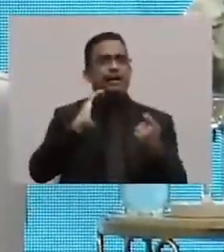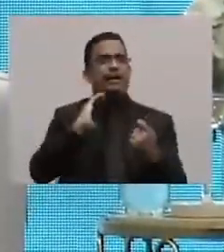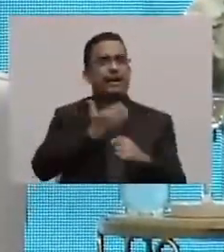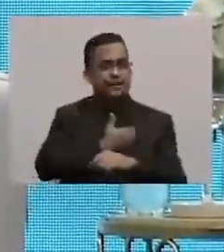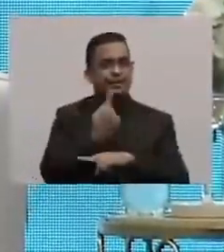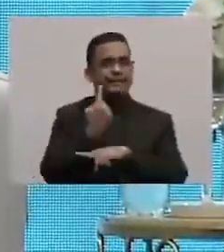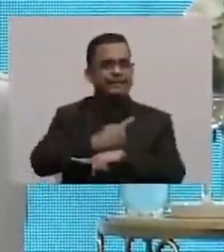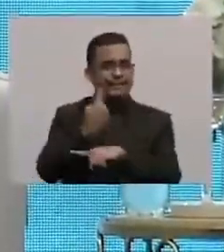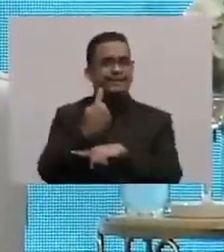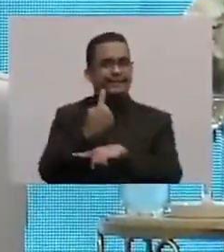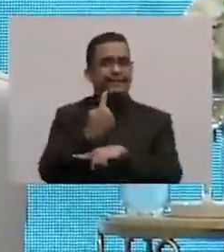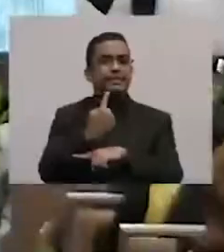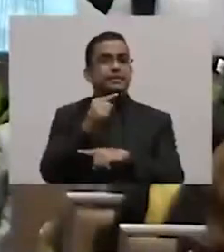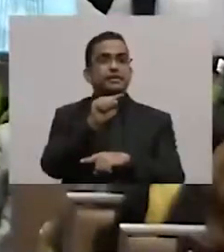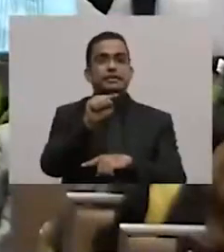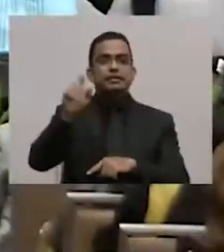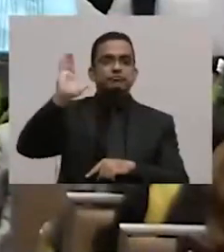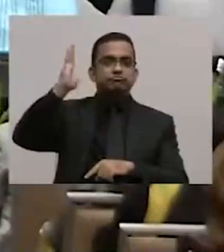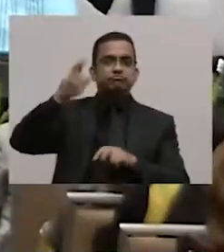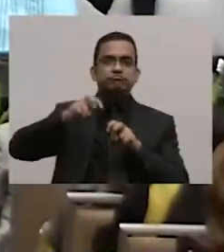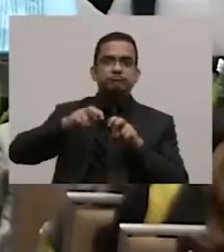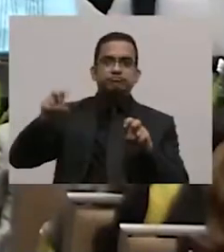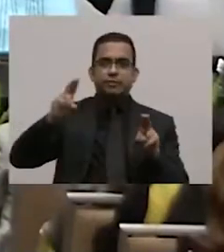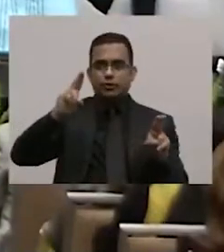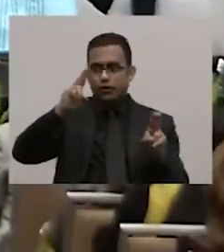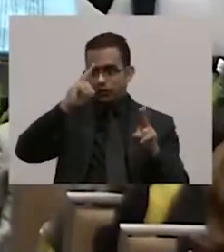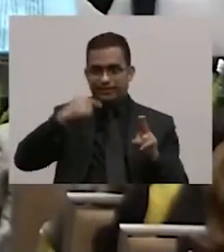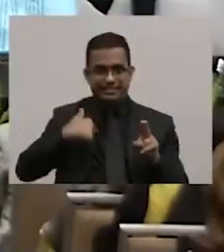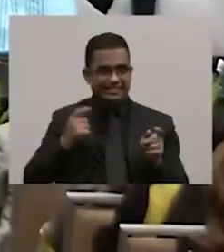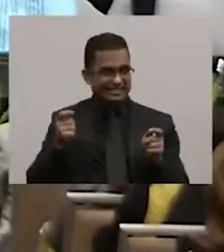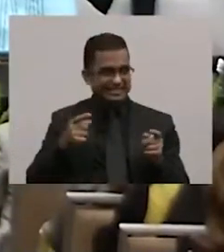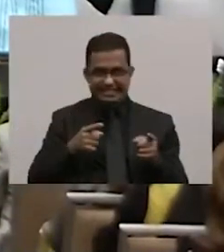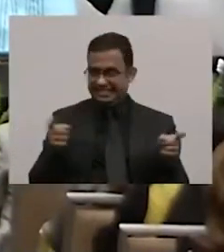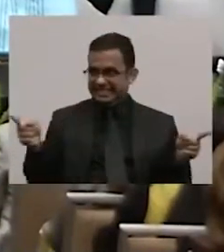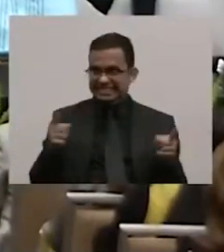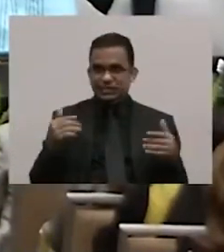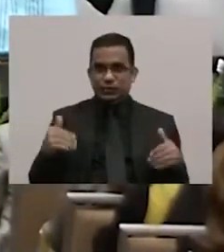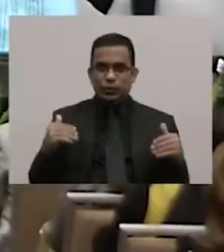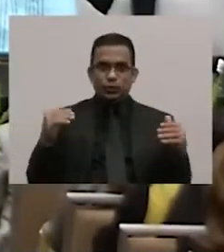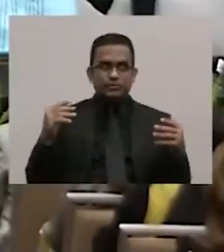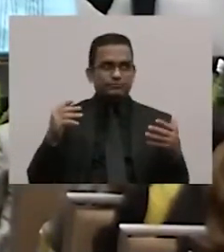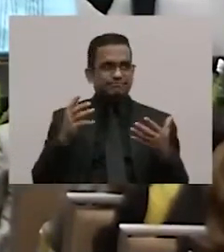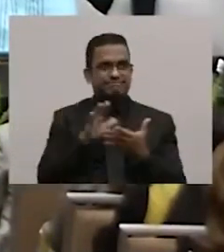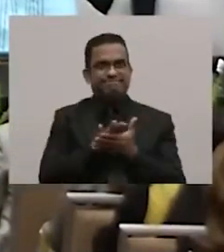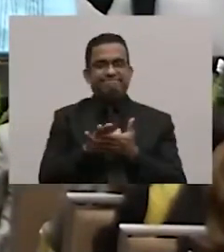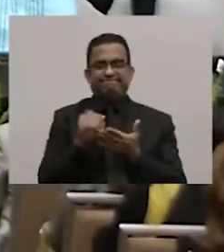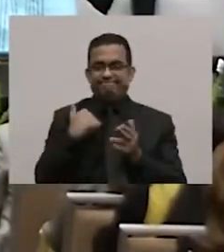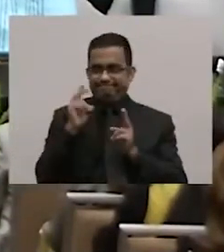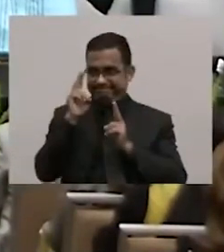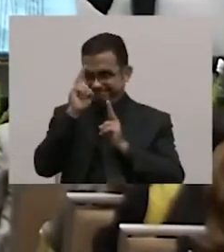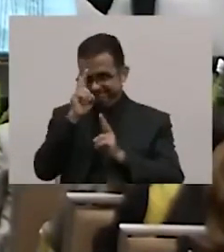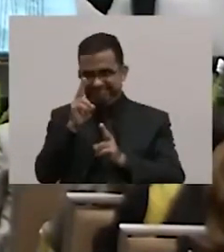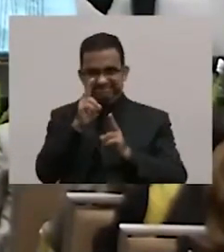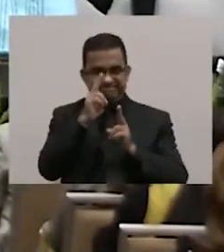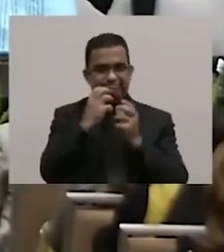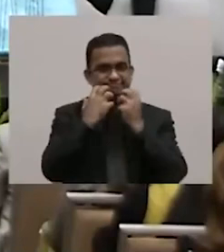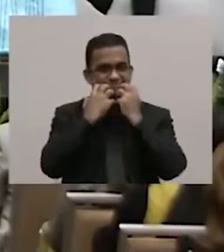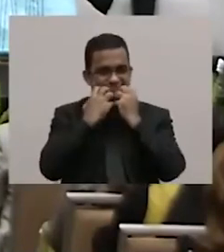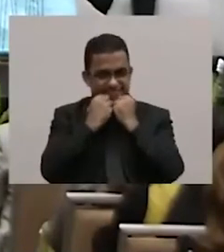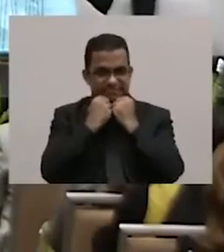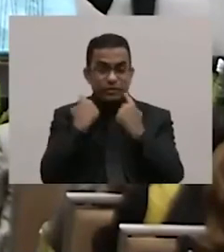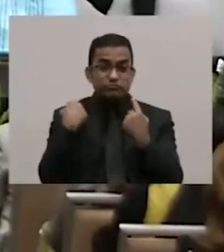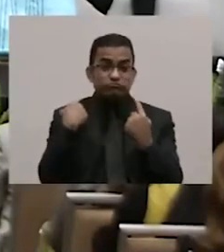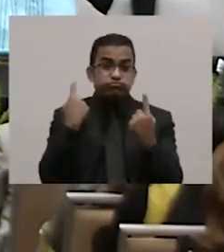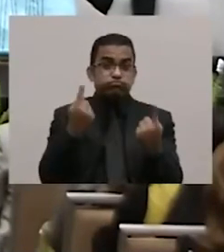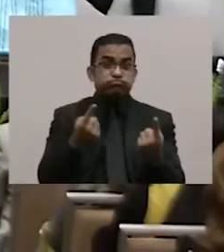también a nuestros panelistas. Qué honor estar aquí, sentada con gente que tanto admiro y que he visto a lo